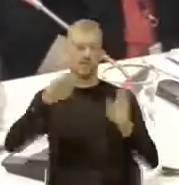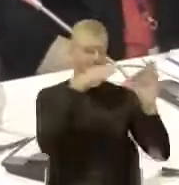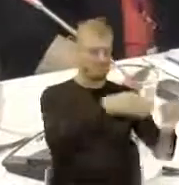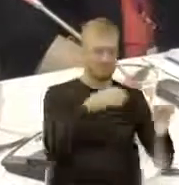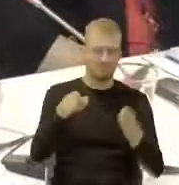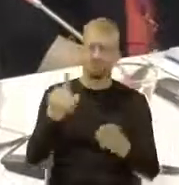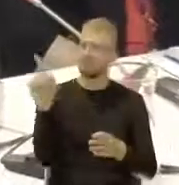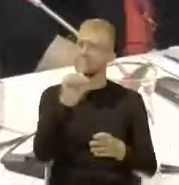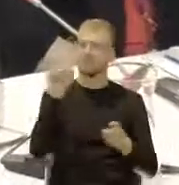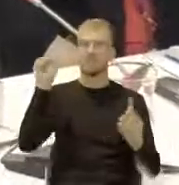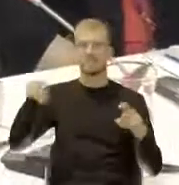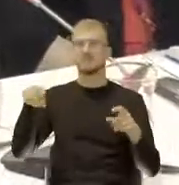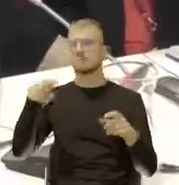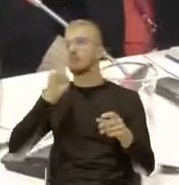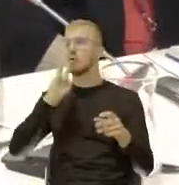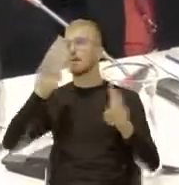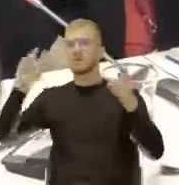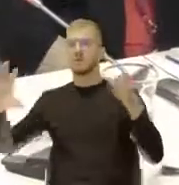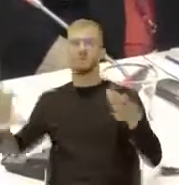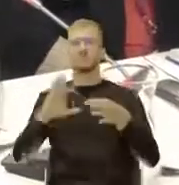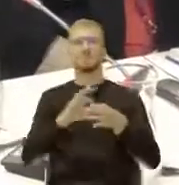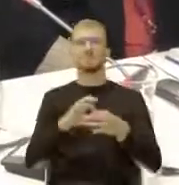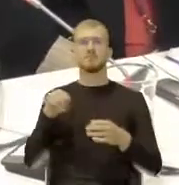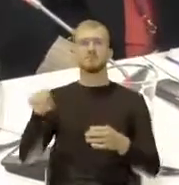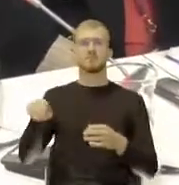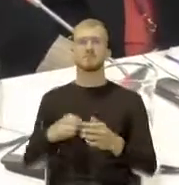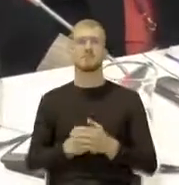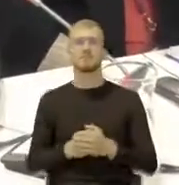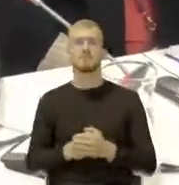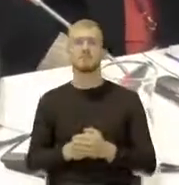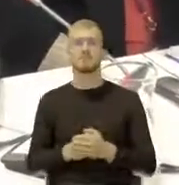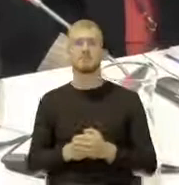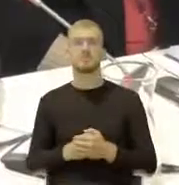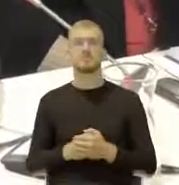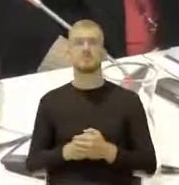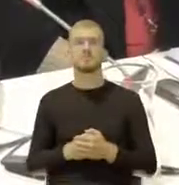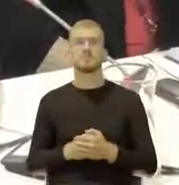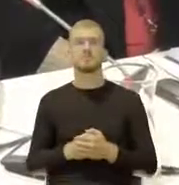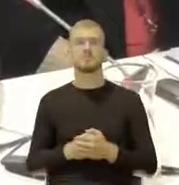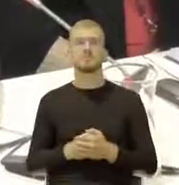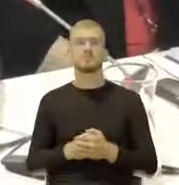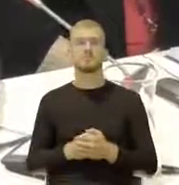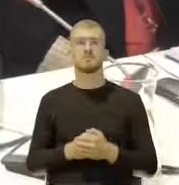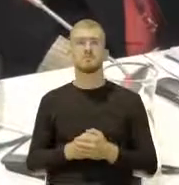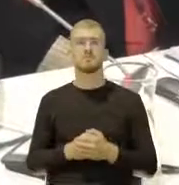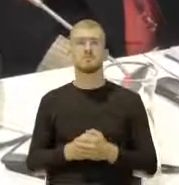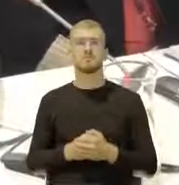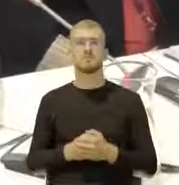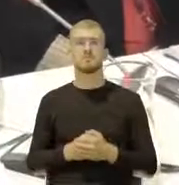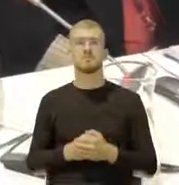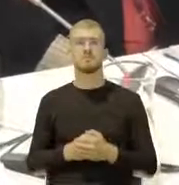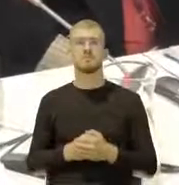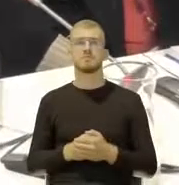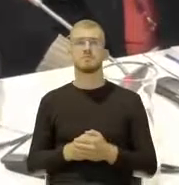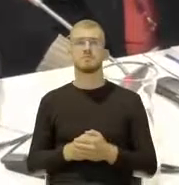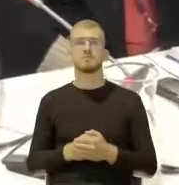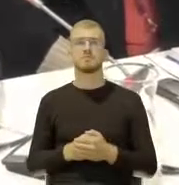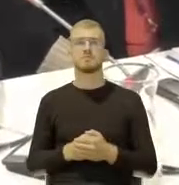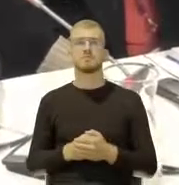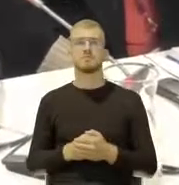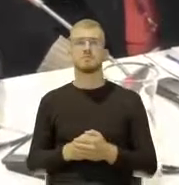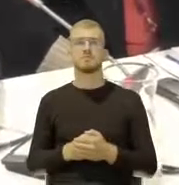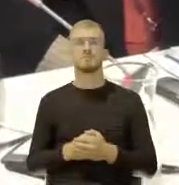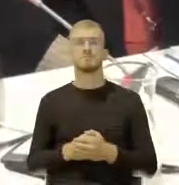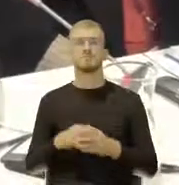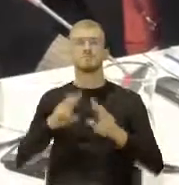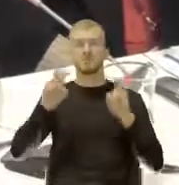retos clarísimos en reforestación, retos en el manejo de la economía circular, pero yo sí quiero recalcar y